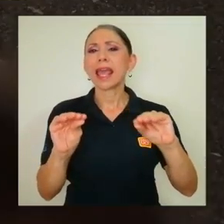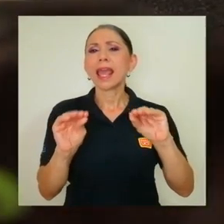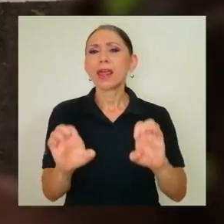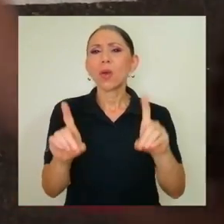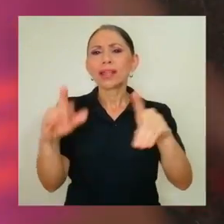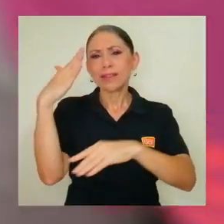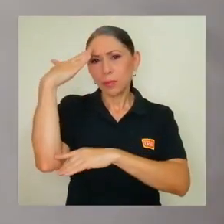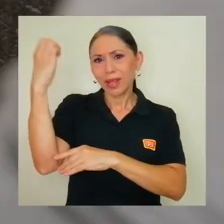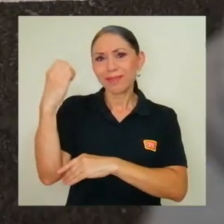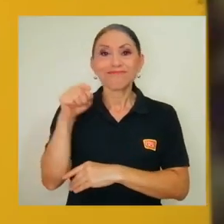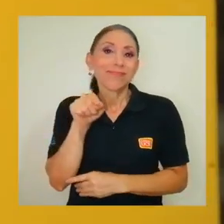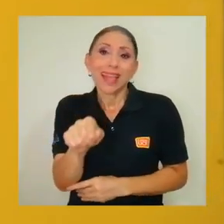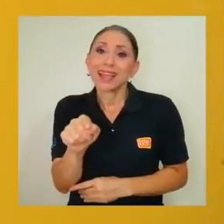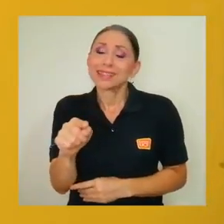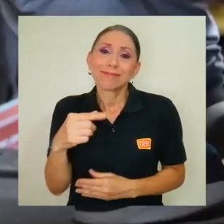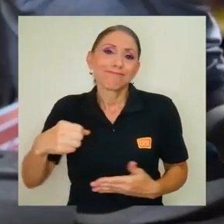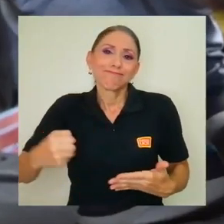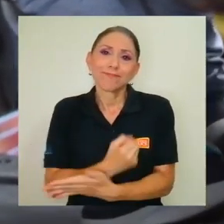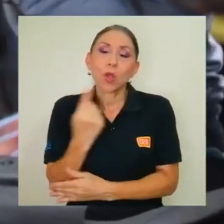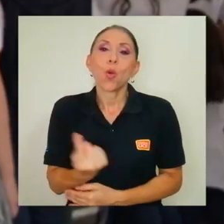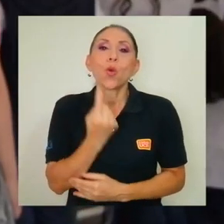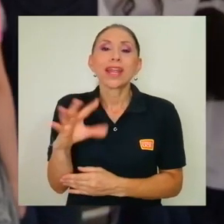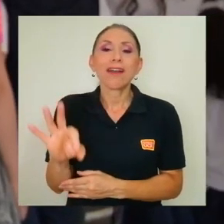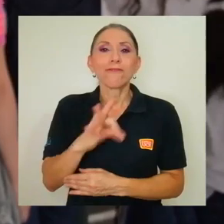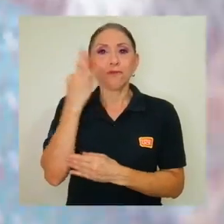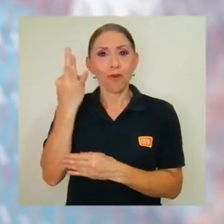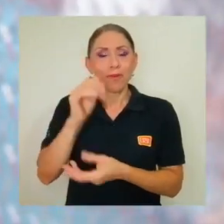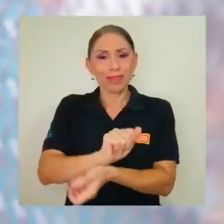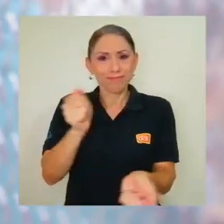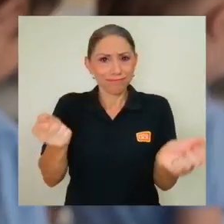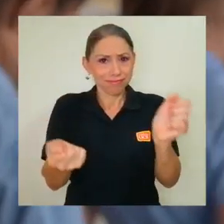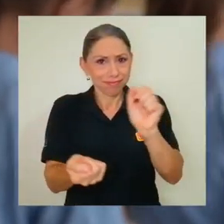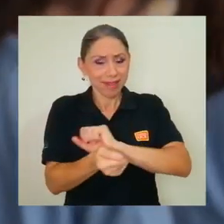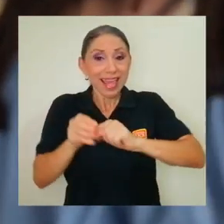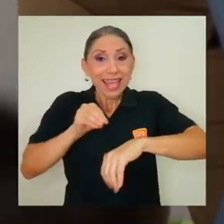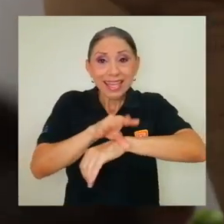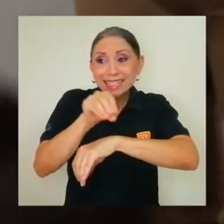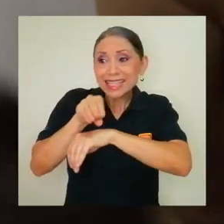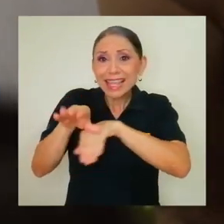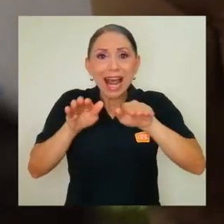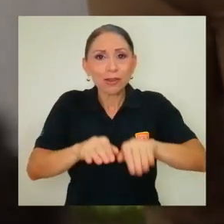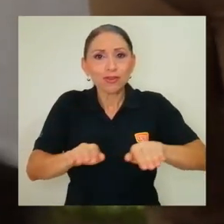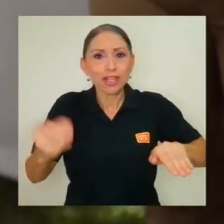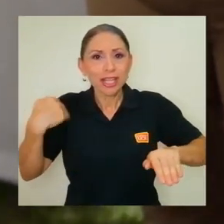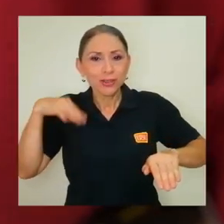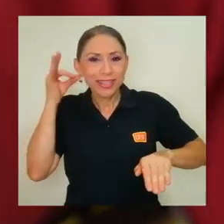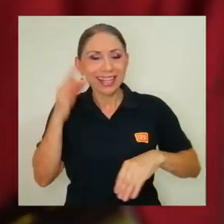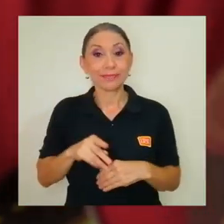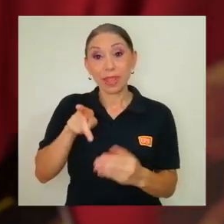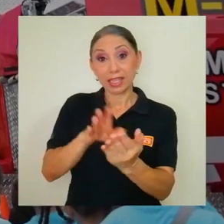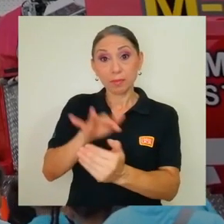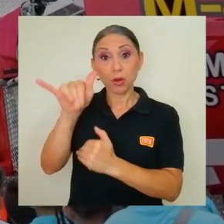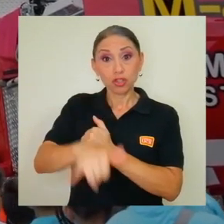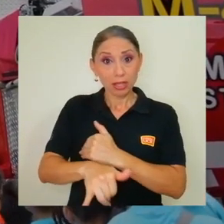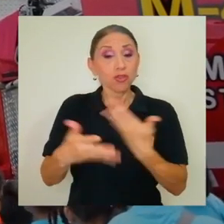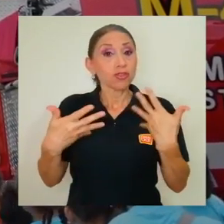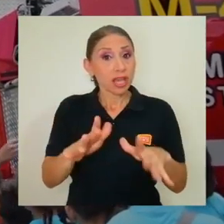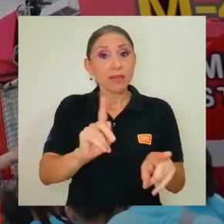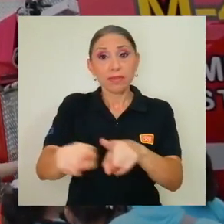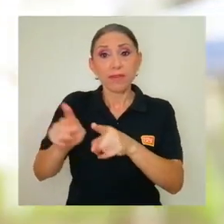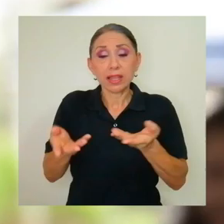¿por qué? Porque lastimosamente la única forma de cambiar el patrón es tratar de incidir de alguna manera con los niños y niños. Este proyecto ha